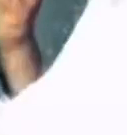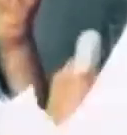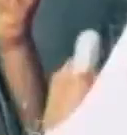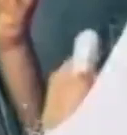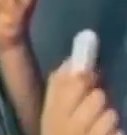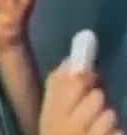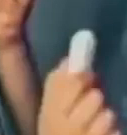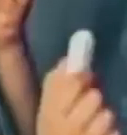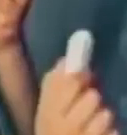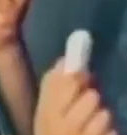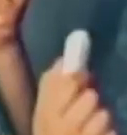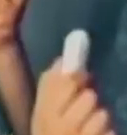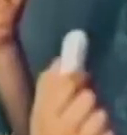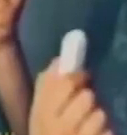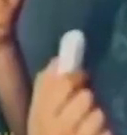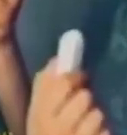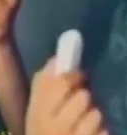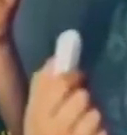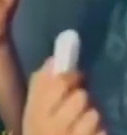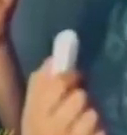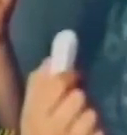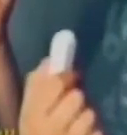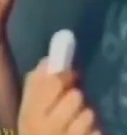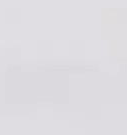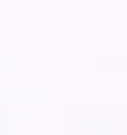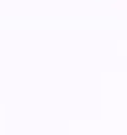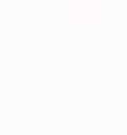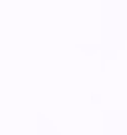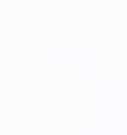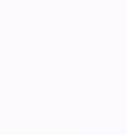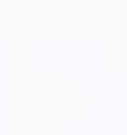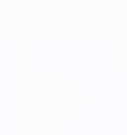A continuación, Matemática, segundo básico.